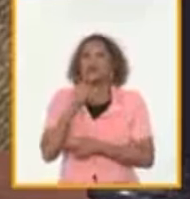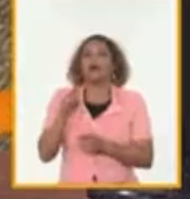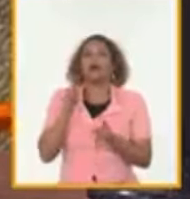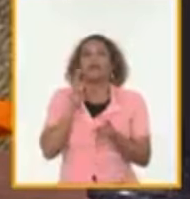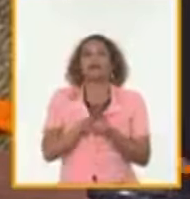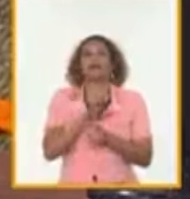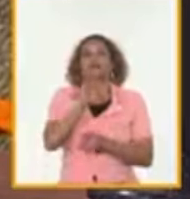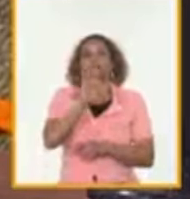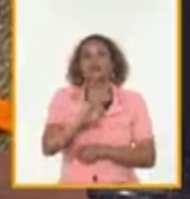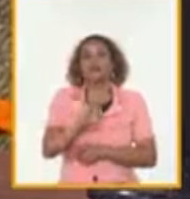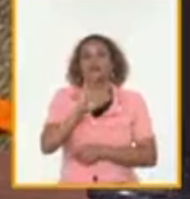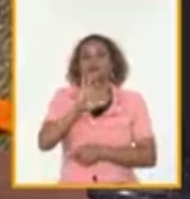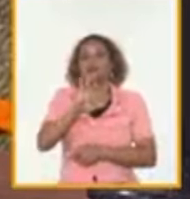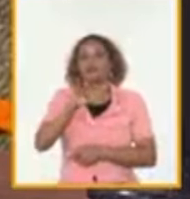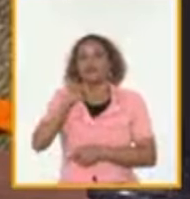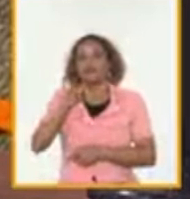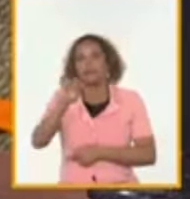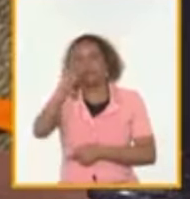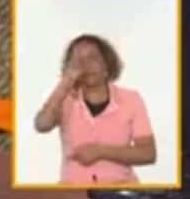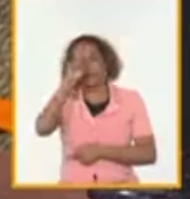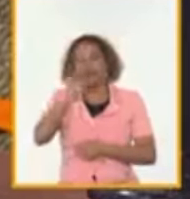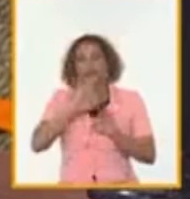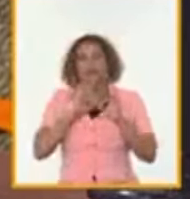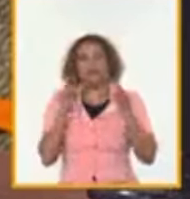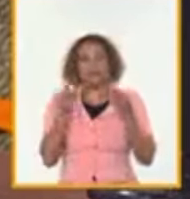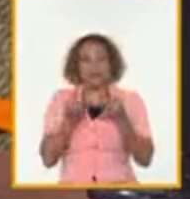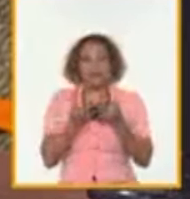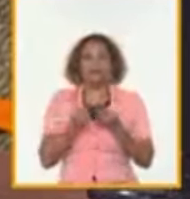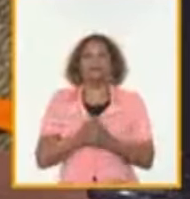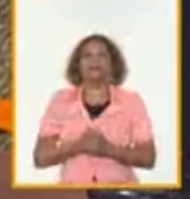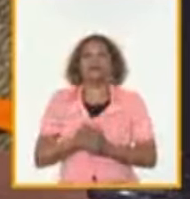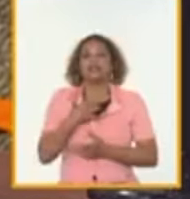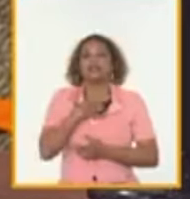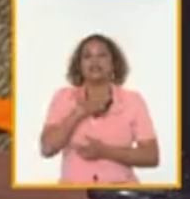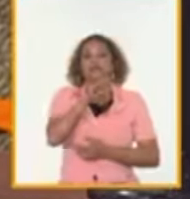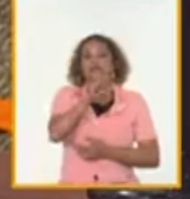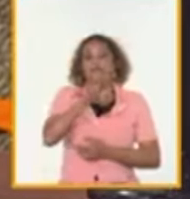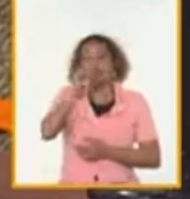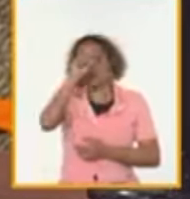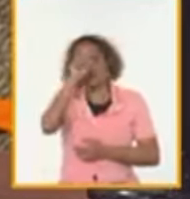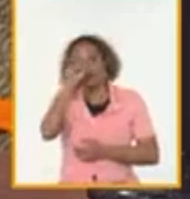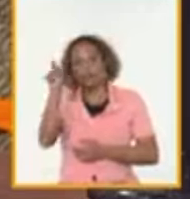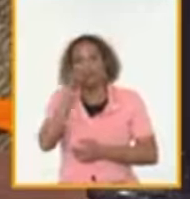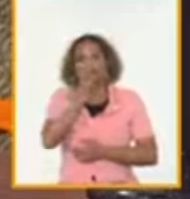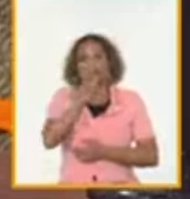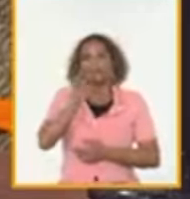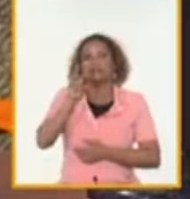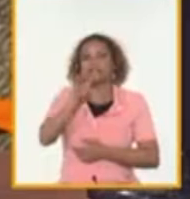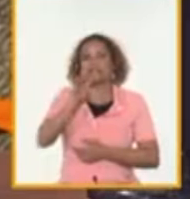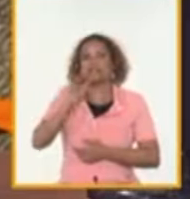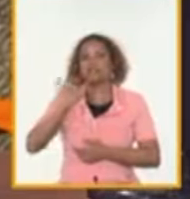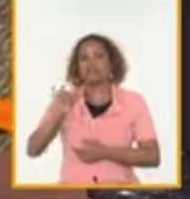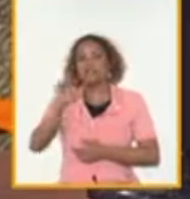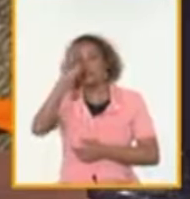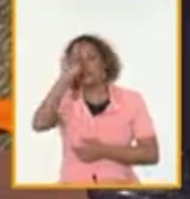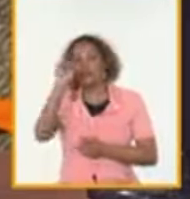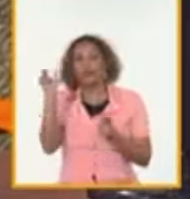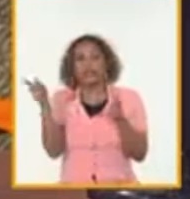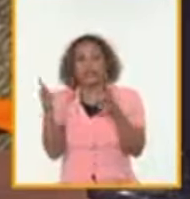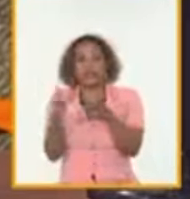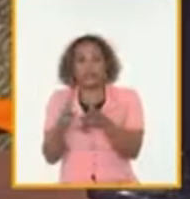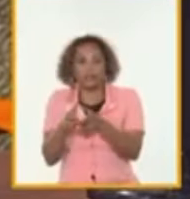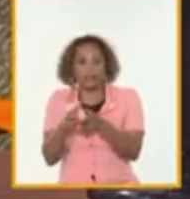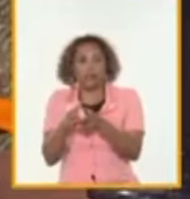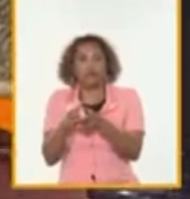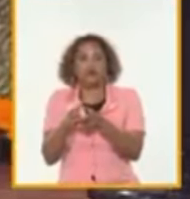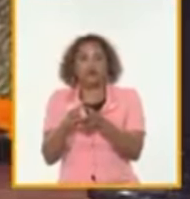856 consultorios del Médico de la familia tenemos 13 hospitales 37 policlínicos que están